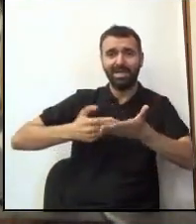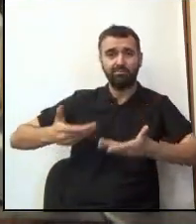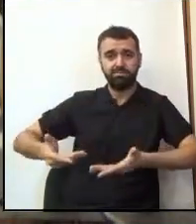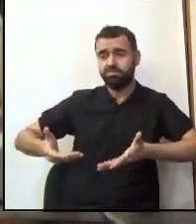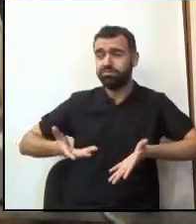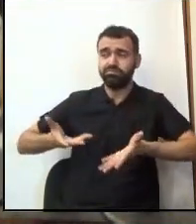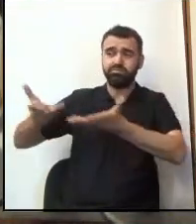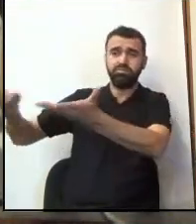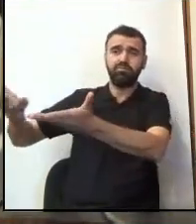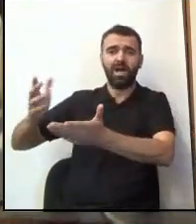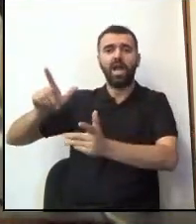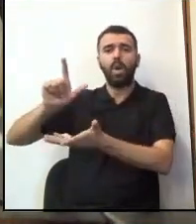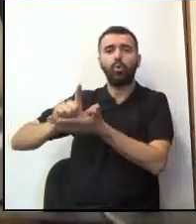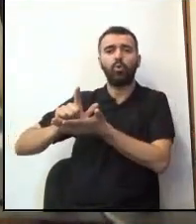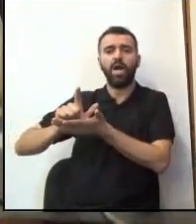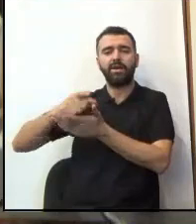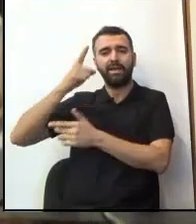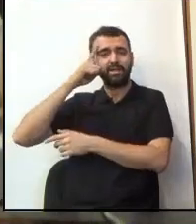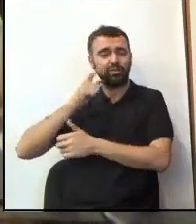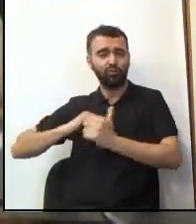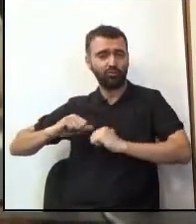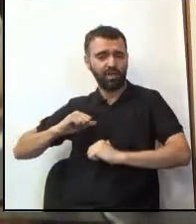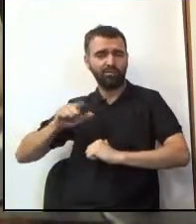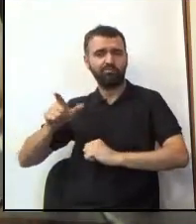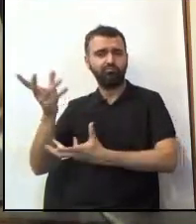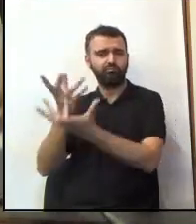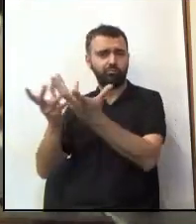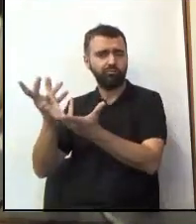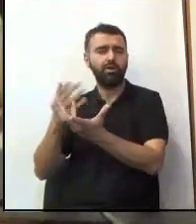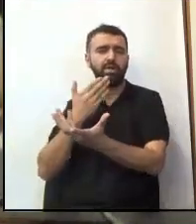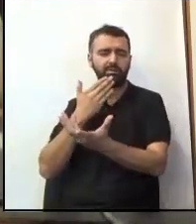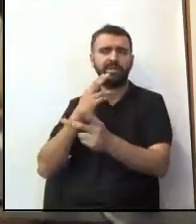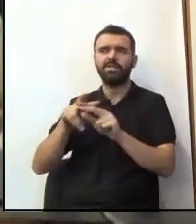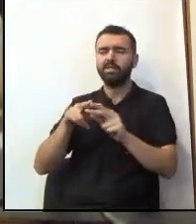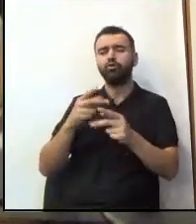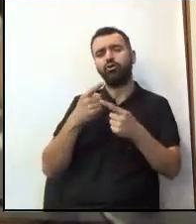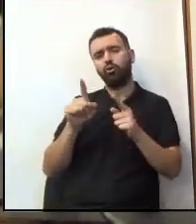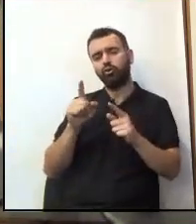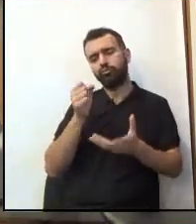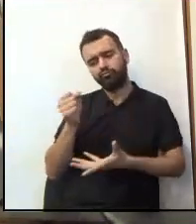a las zonas afectadas por estos incendios, también se hizo otro aporte